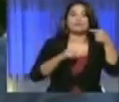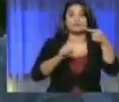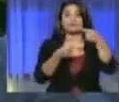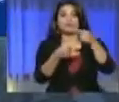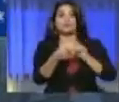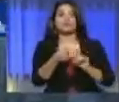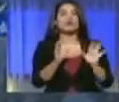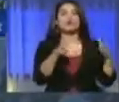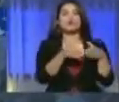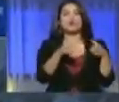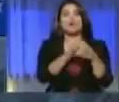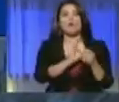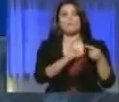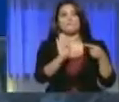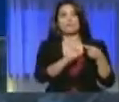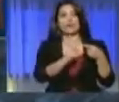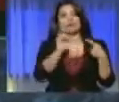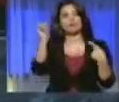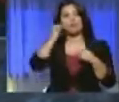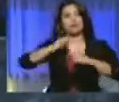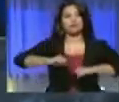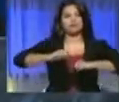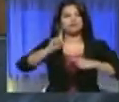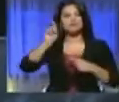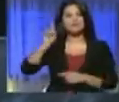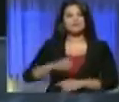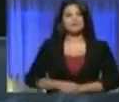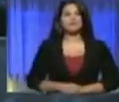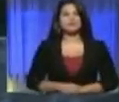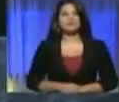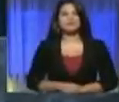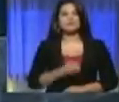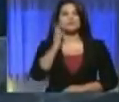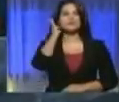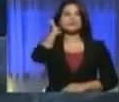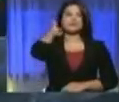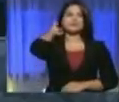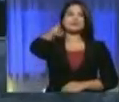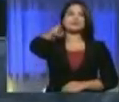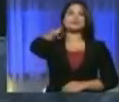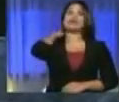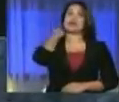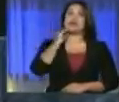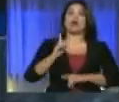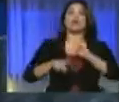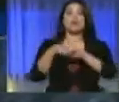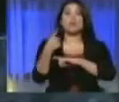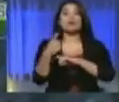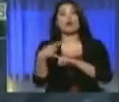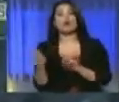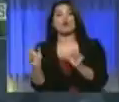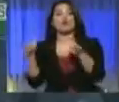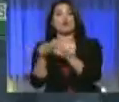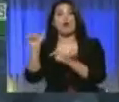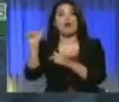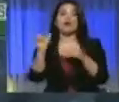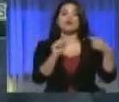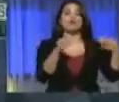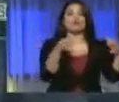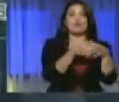B. Naguará, pues. Claro, después vino el subgrupo A y venían